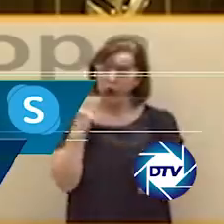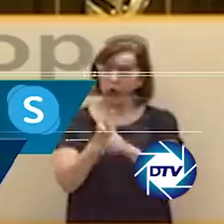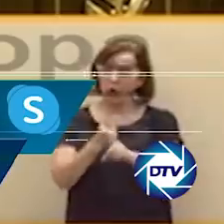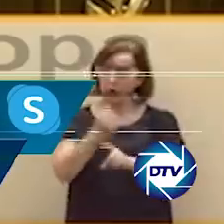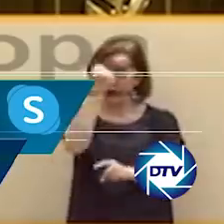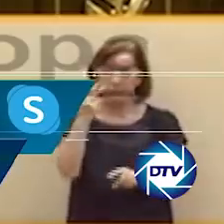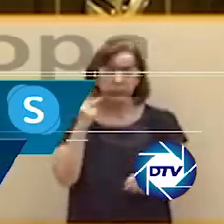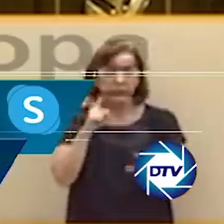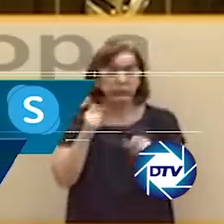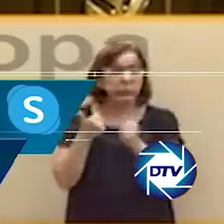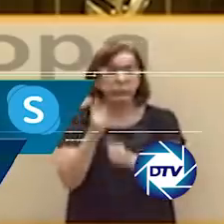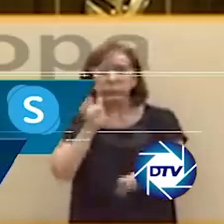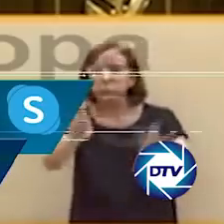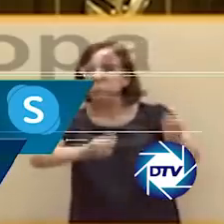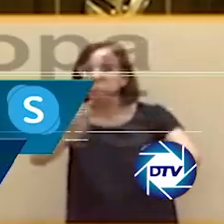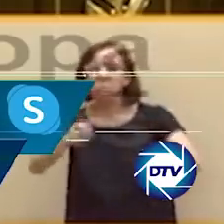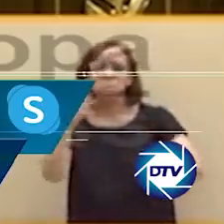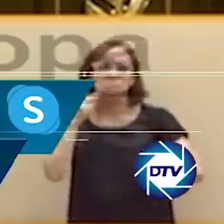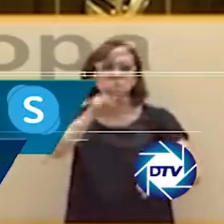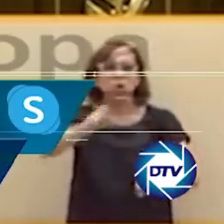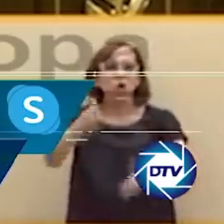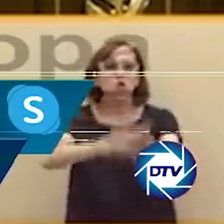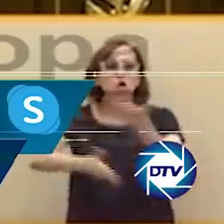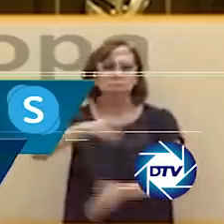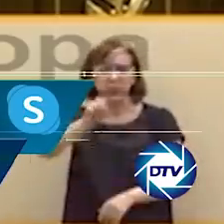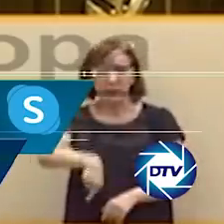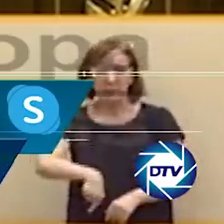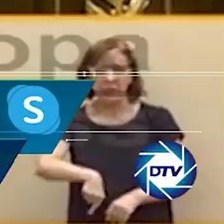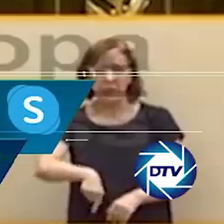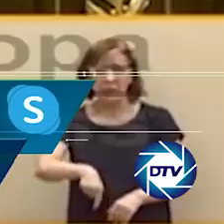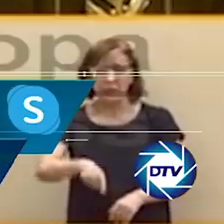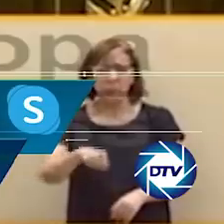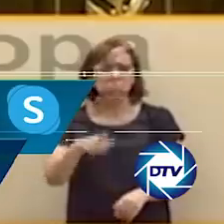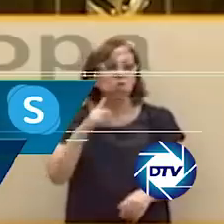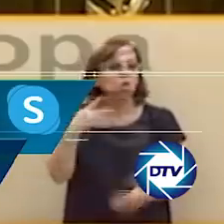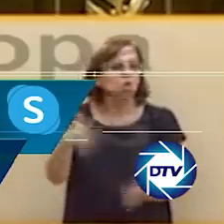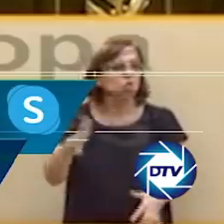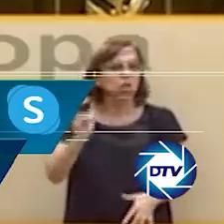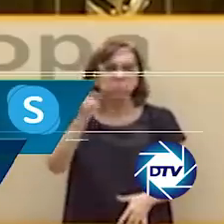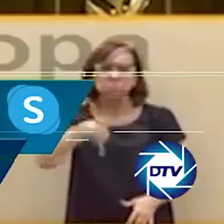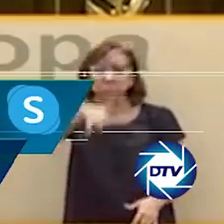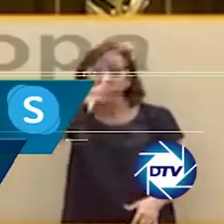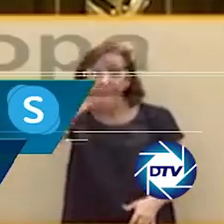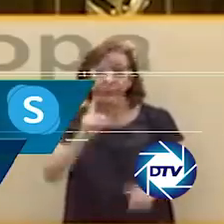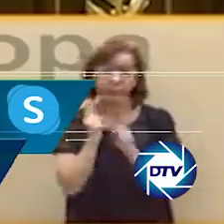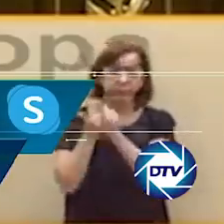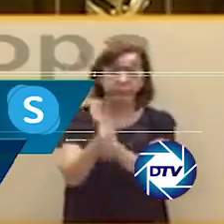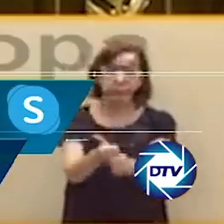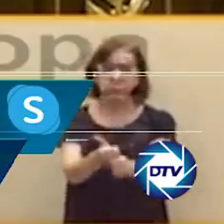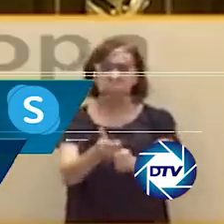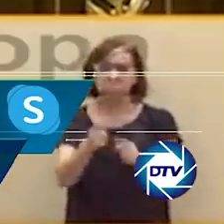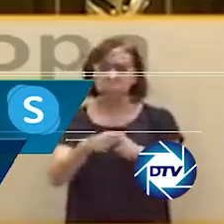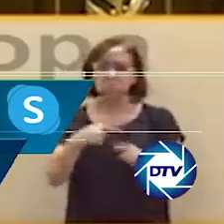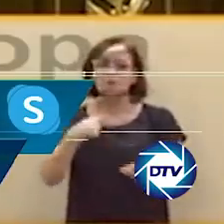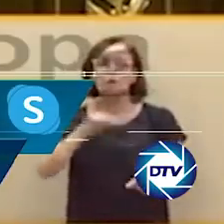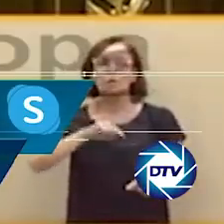del Partido Popular. Pero eso es una cosa, y lo otro es de lo que estamos hablando. Es decir, Mariano Rajoy en aquella ocasión se comportó no solamente como un